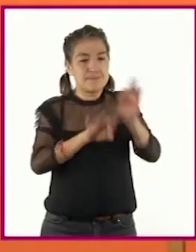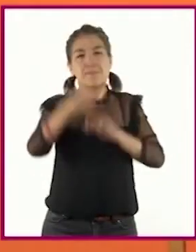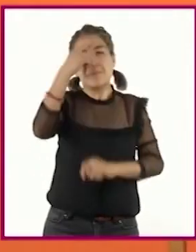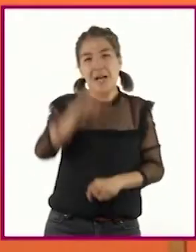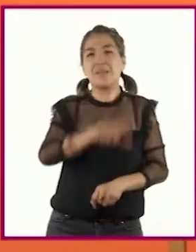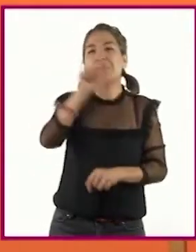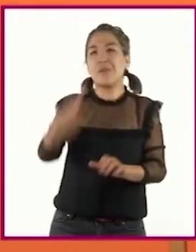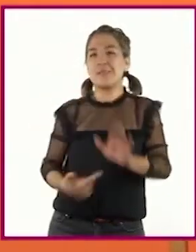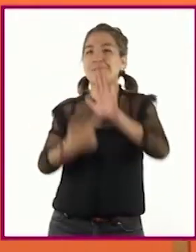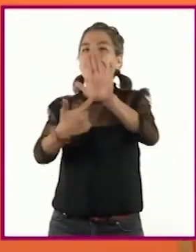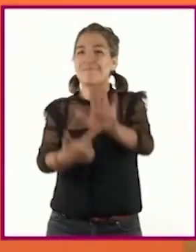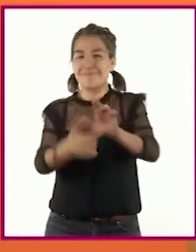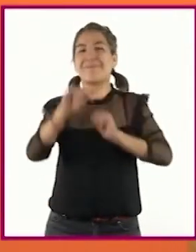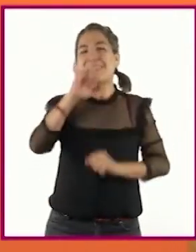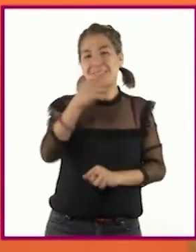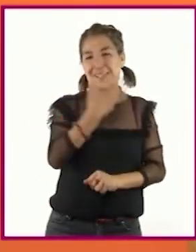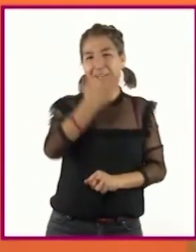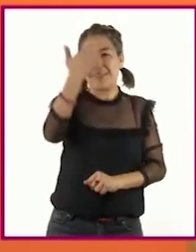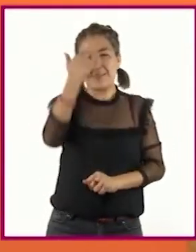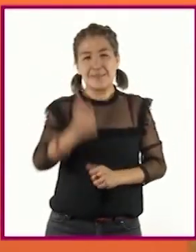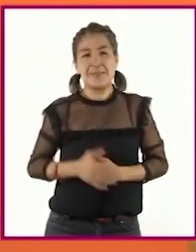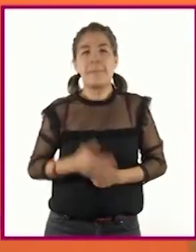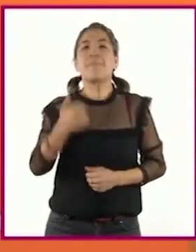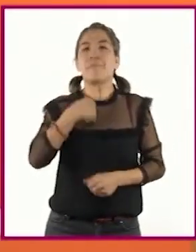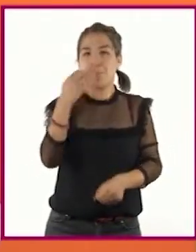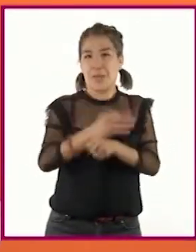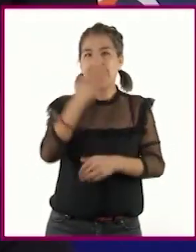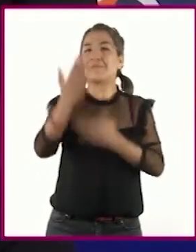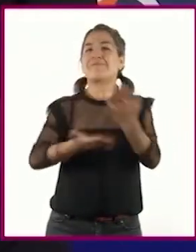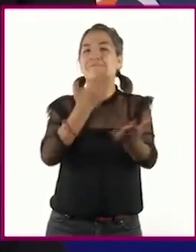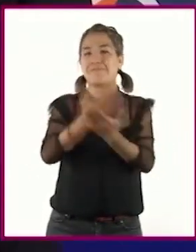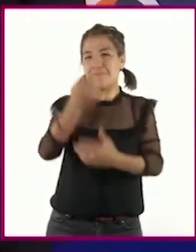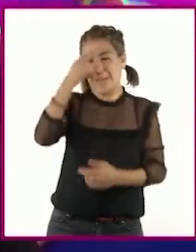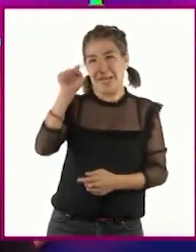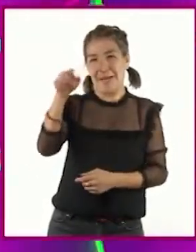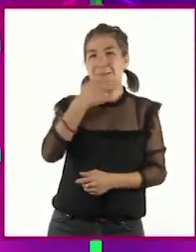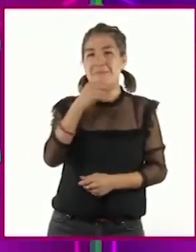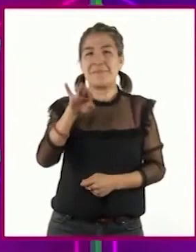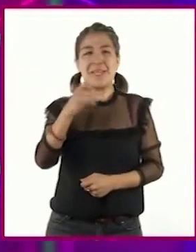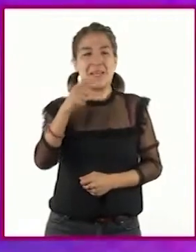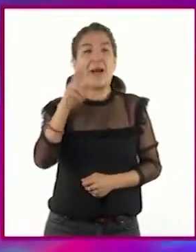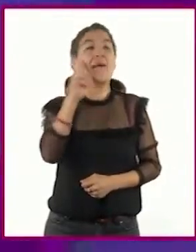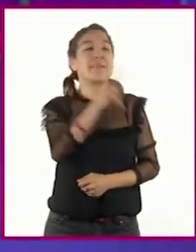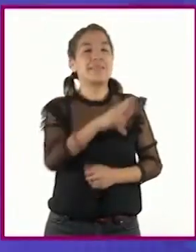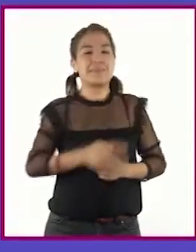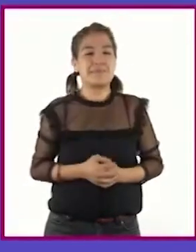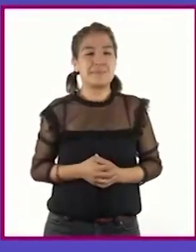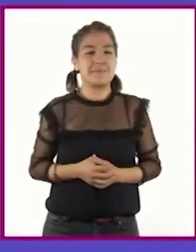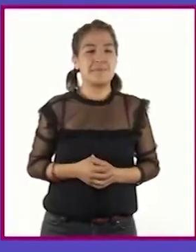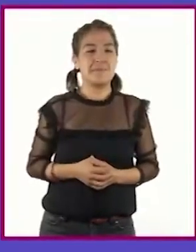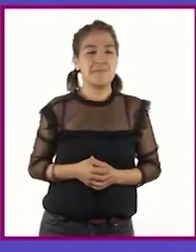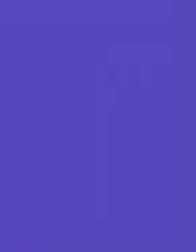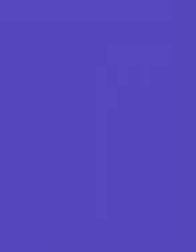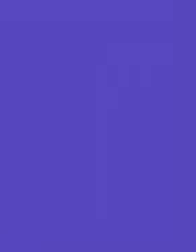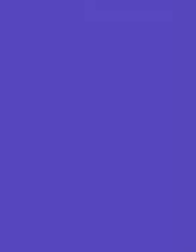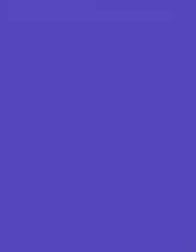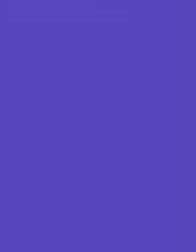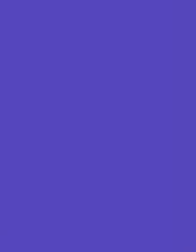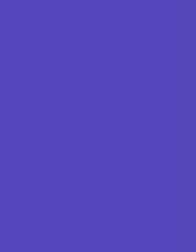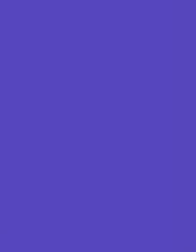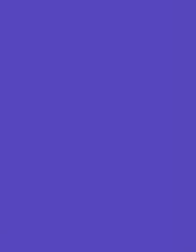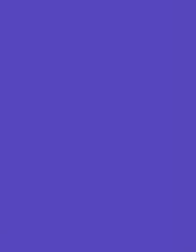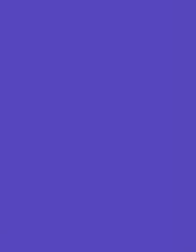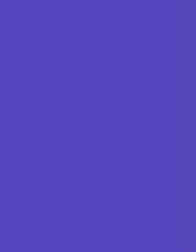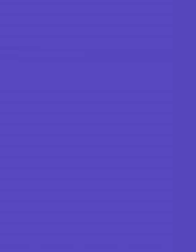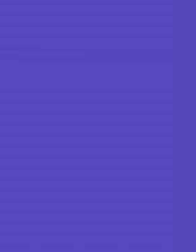decir. Tiene razón. Yo tengo una propuesta para Miguel. A ver. Cerca del 97% de